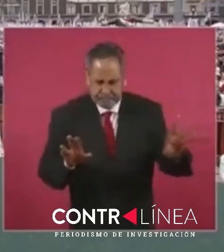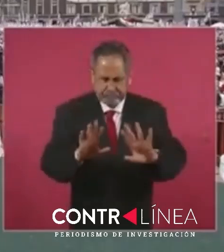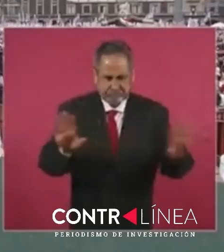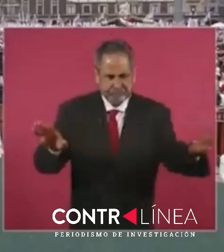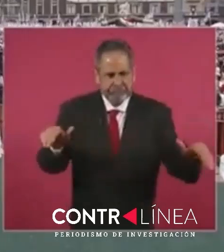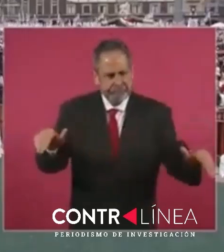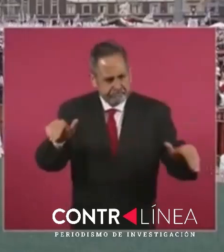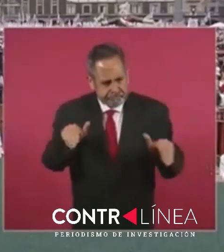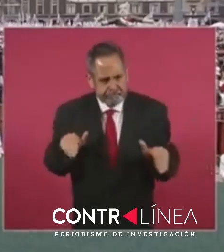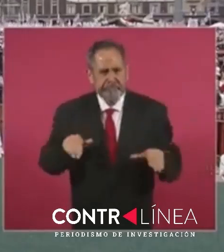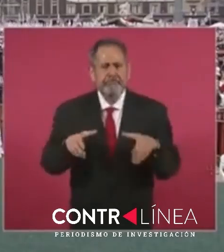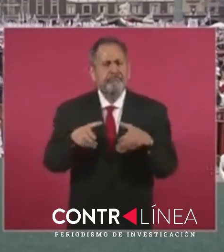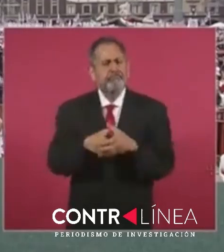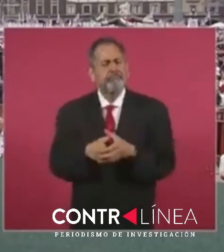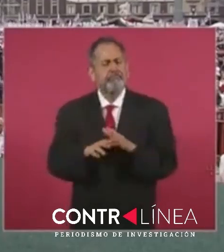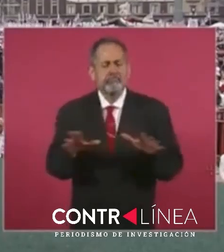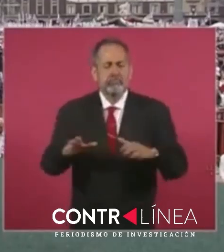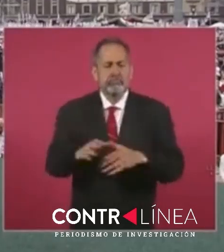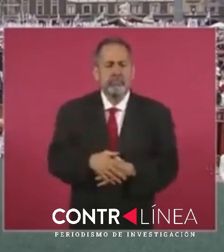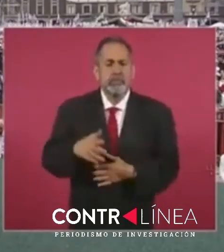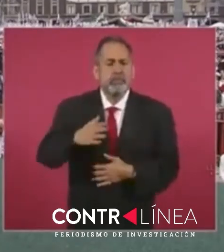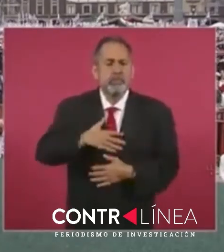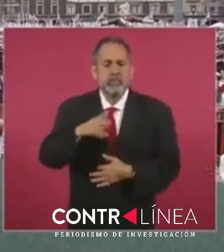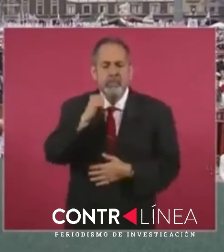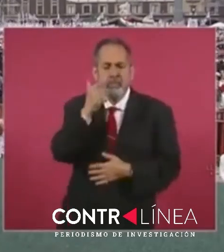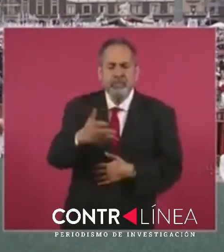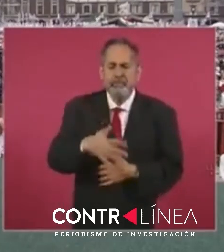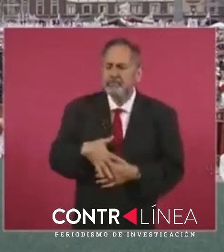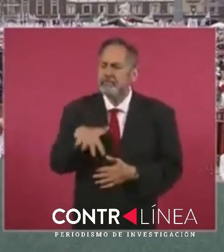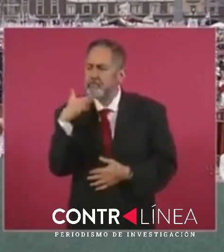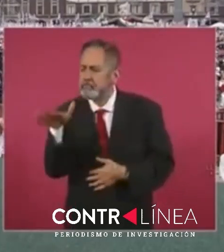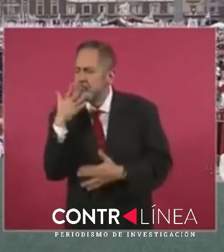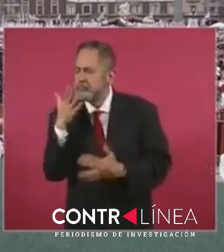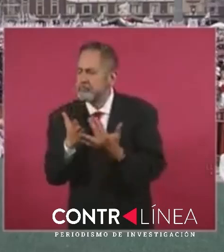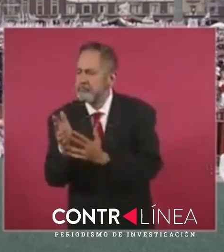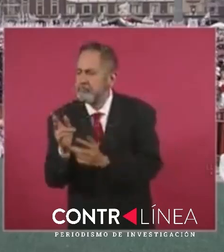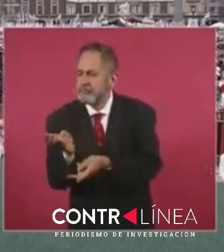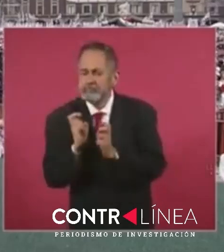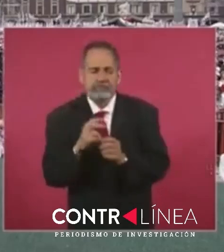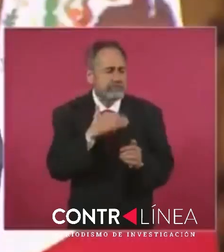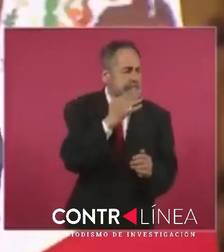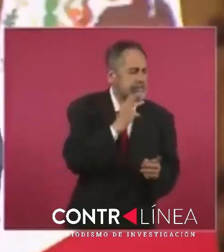manera respetuosa, no hemos querido transar